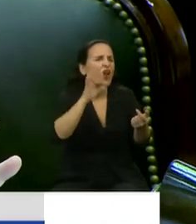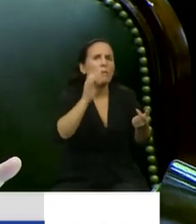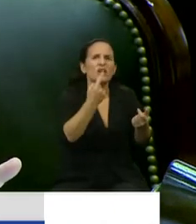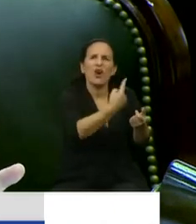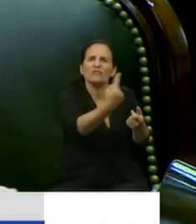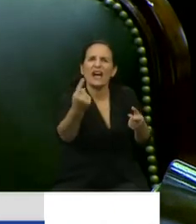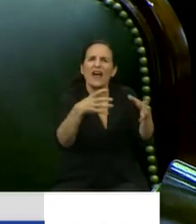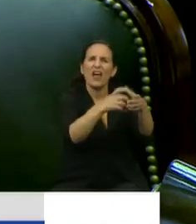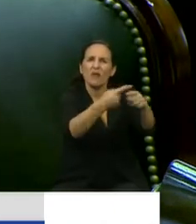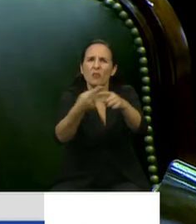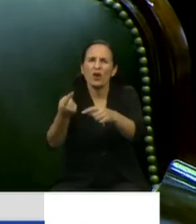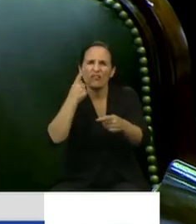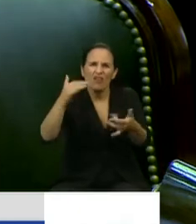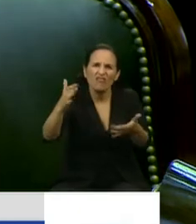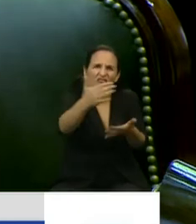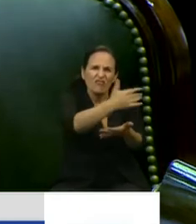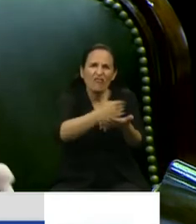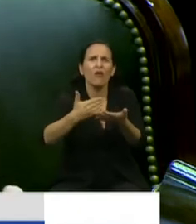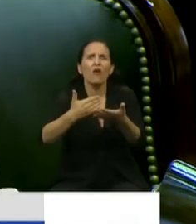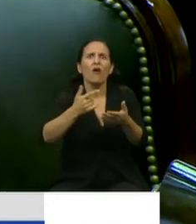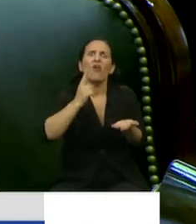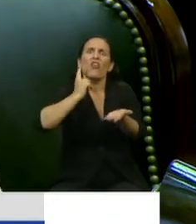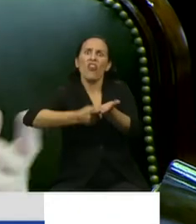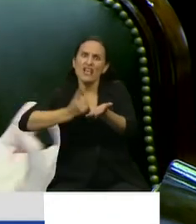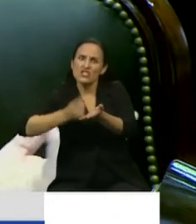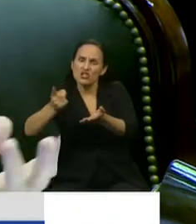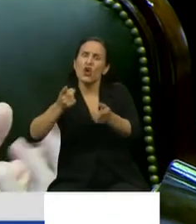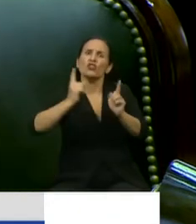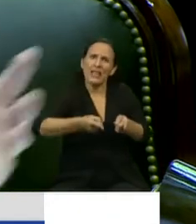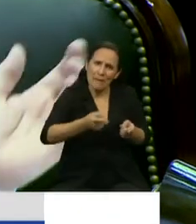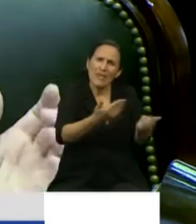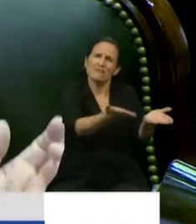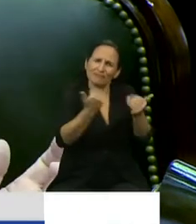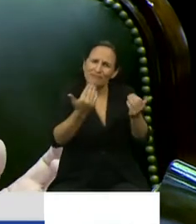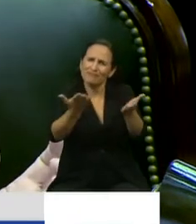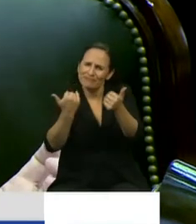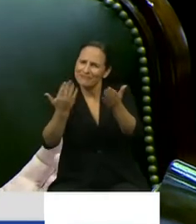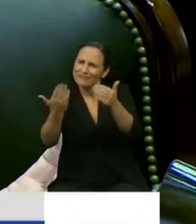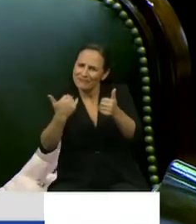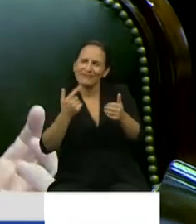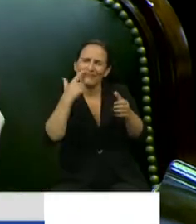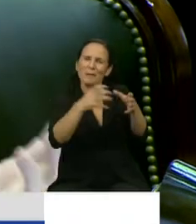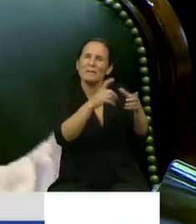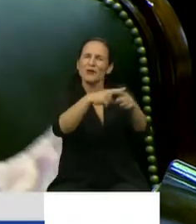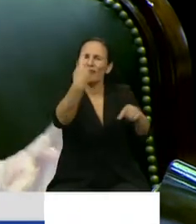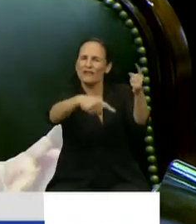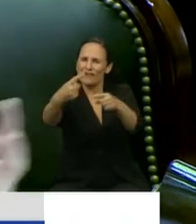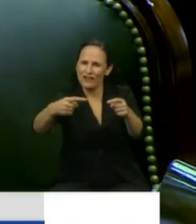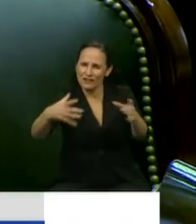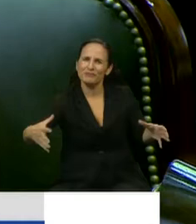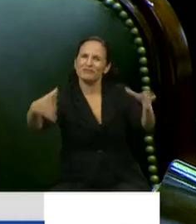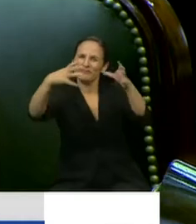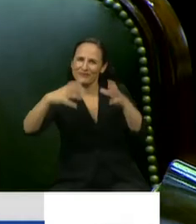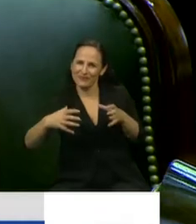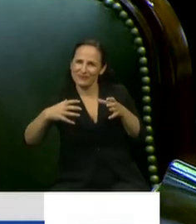políticas y también en la toma de algunas decisiones en donde invitó a todos los bloques políticos que conformamos esta